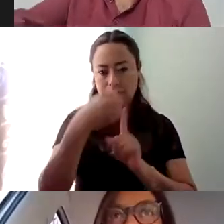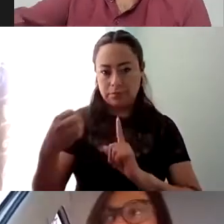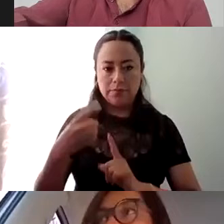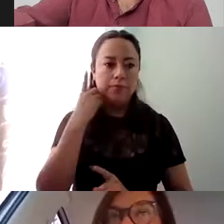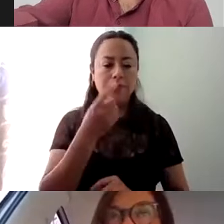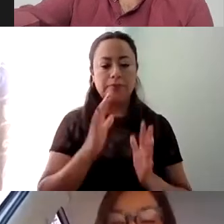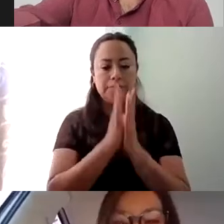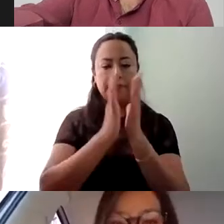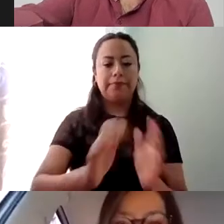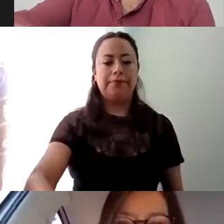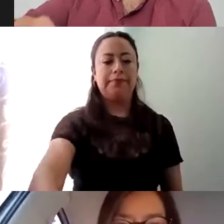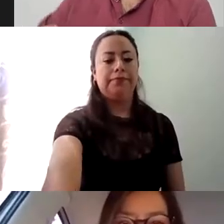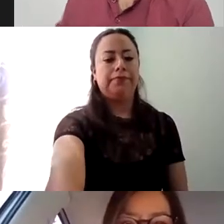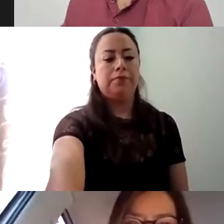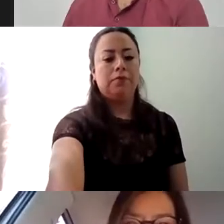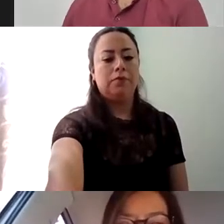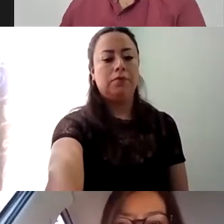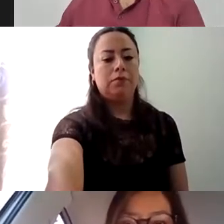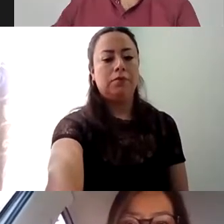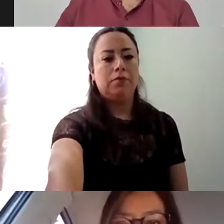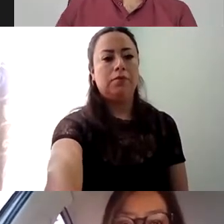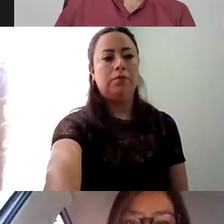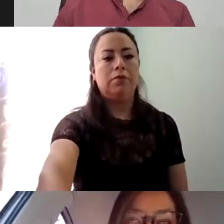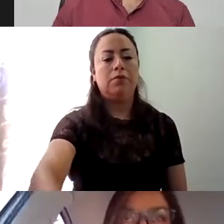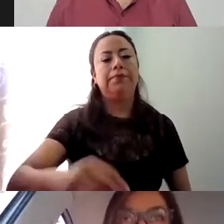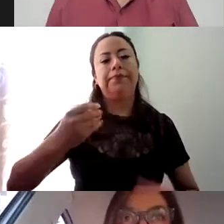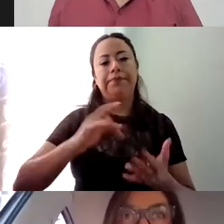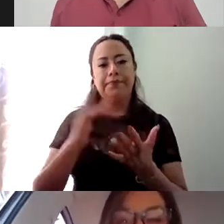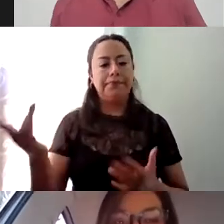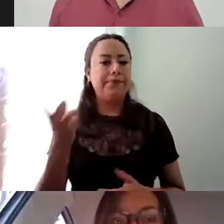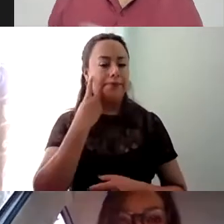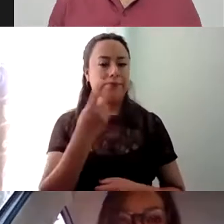palabra. Muchas gracias, diputado presidente.